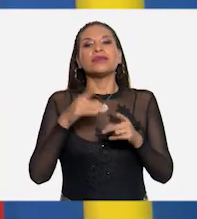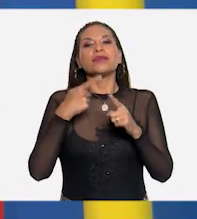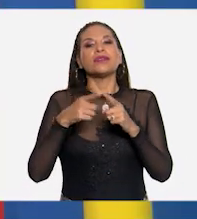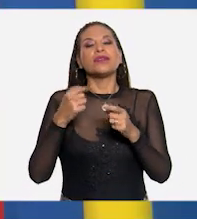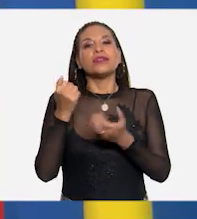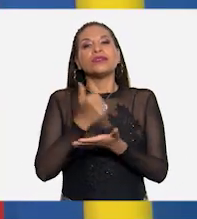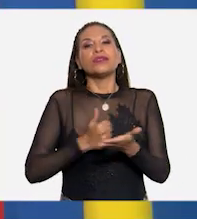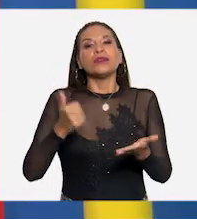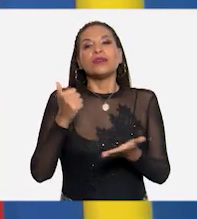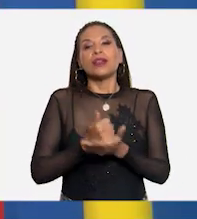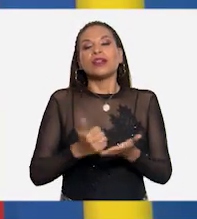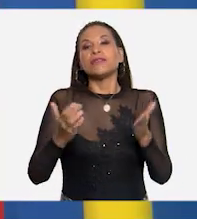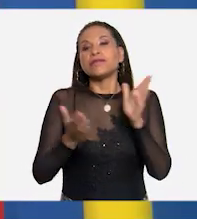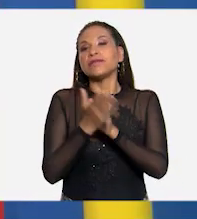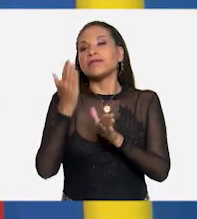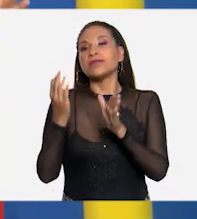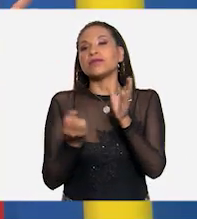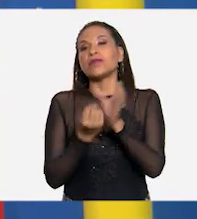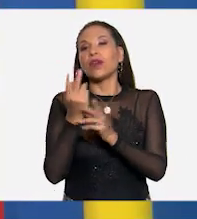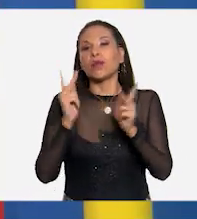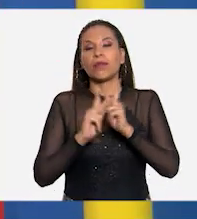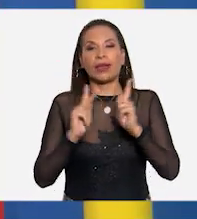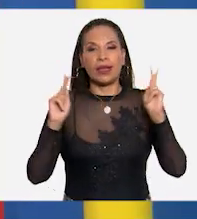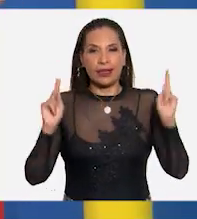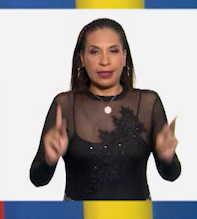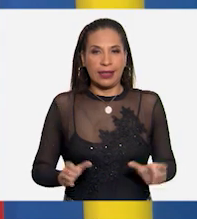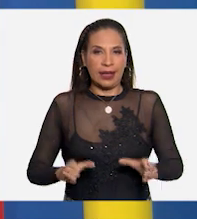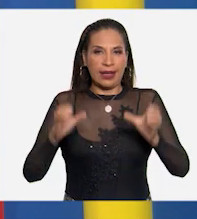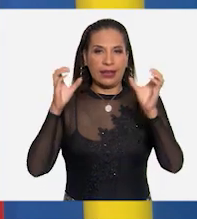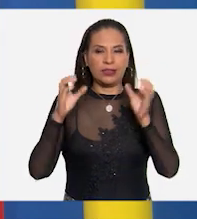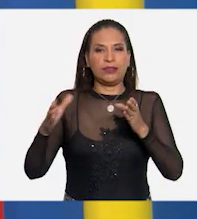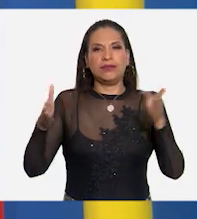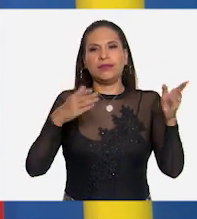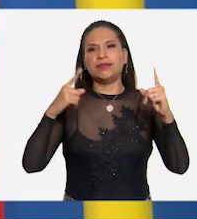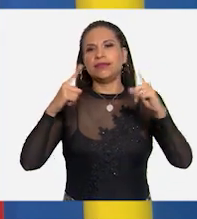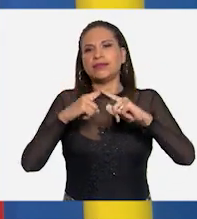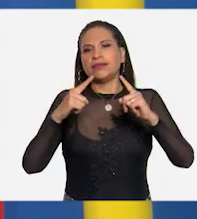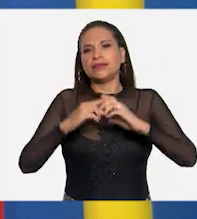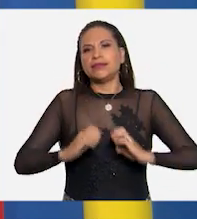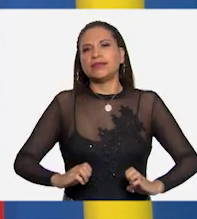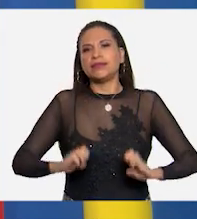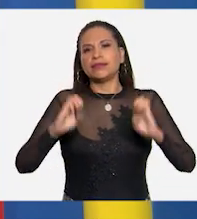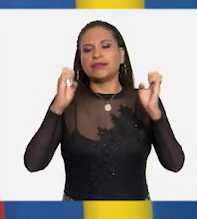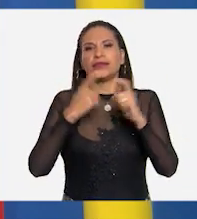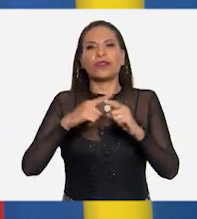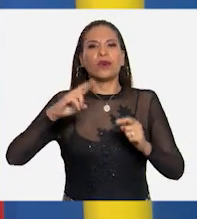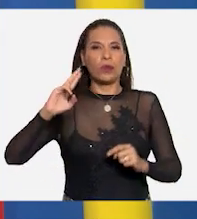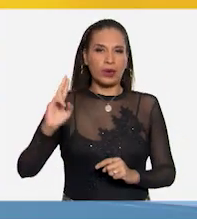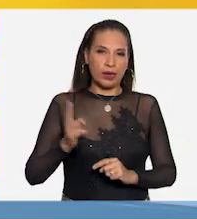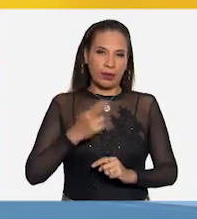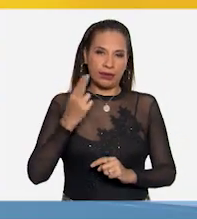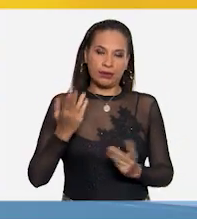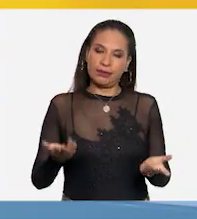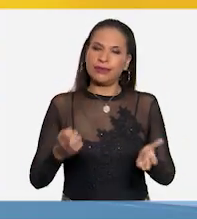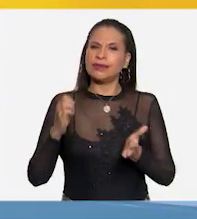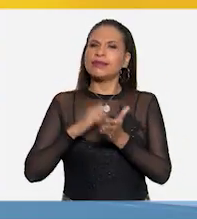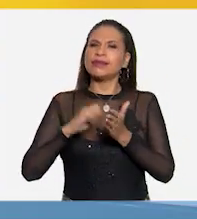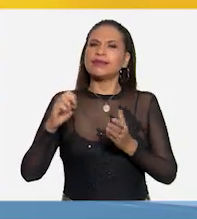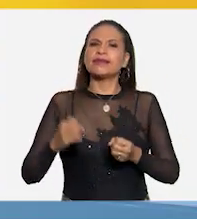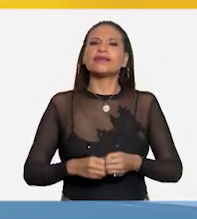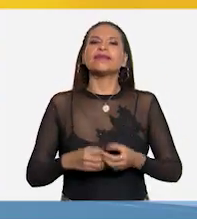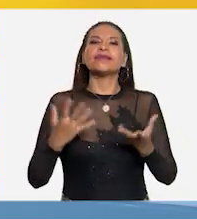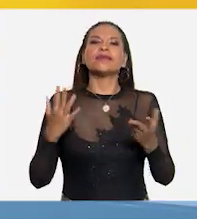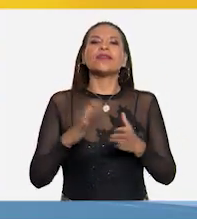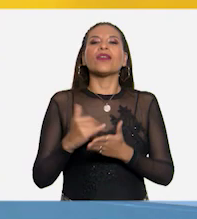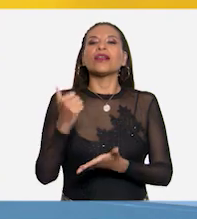ciudades se construyeron nuevos palacios, catedrales, edificios y universidades. Ejemplos claros de